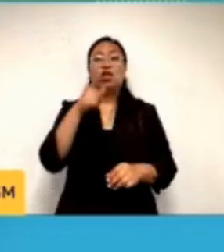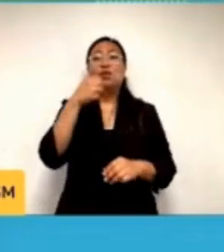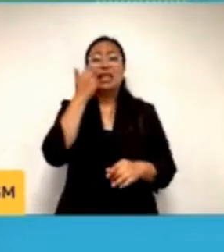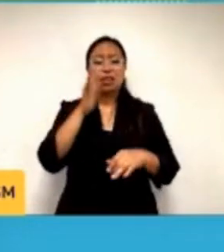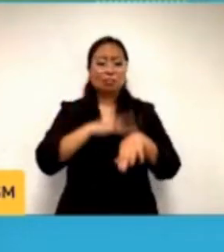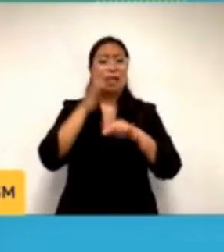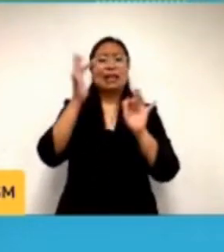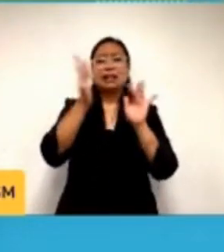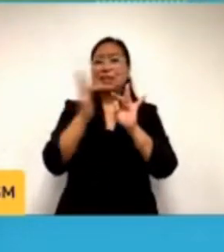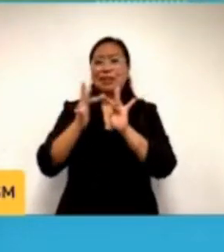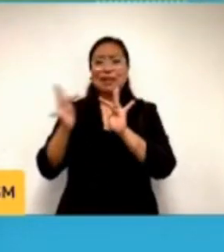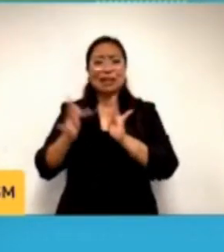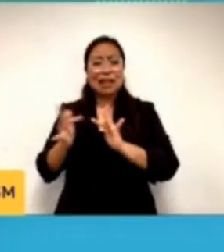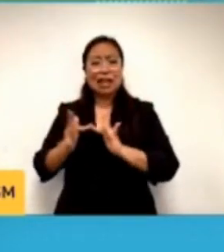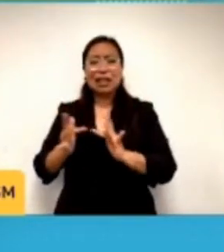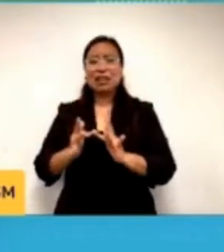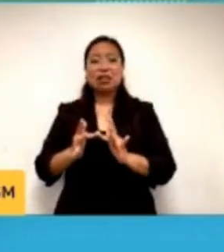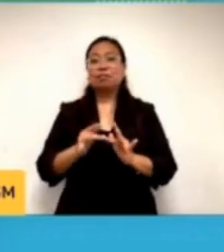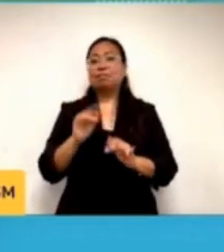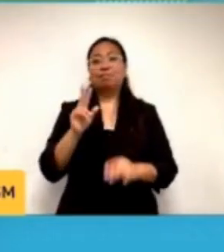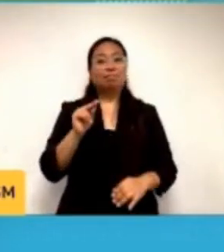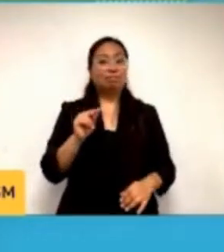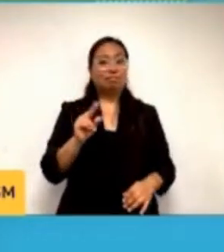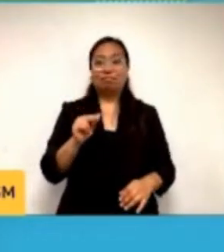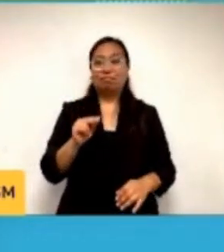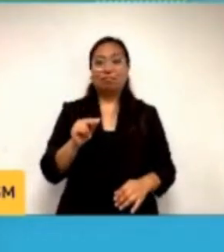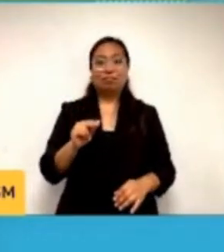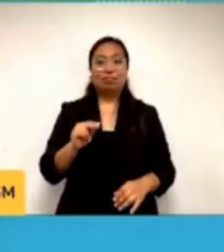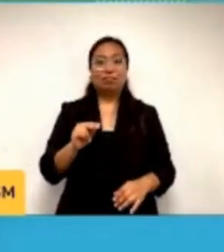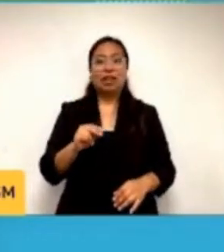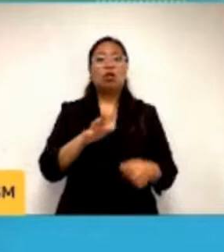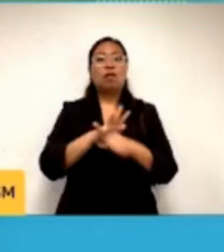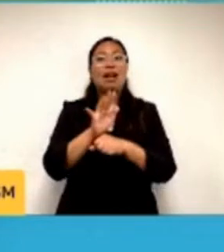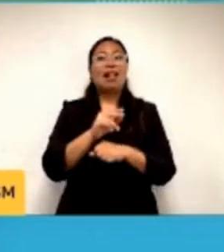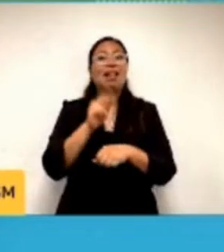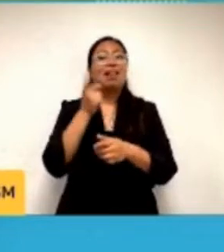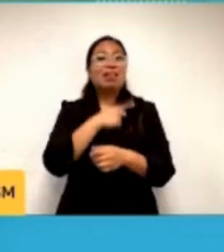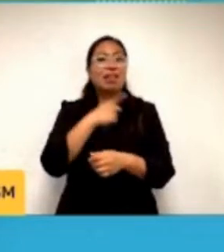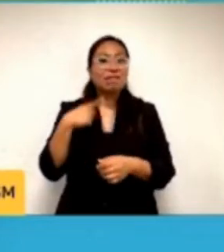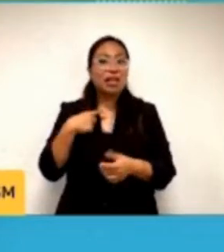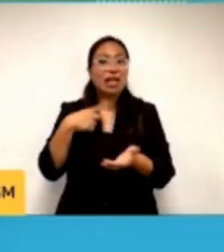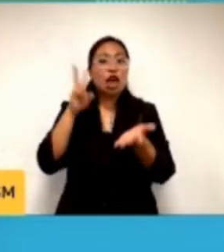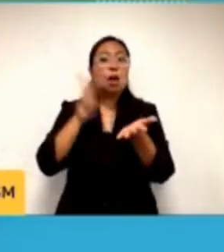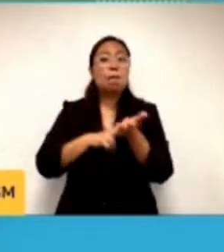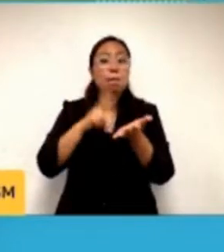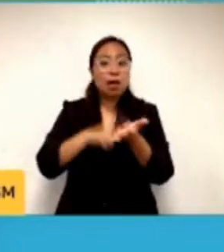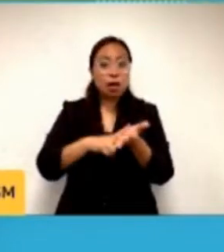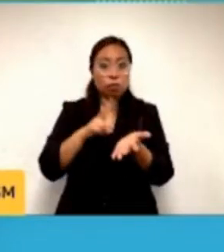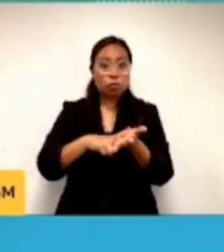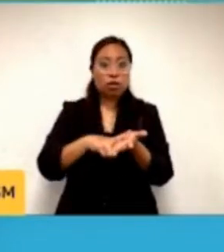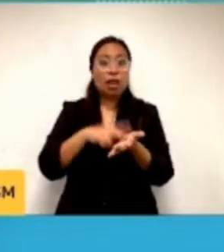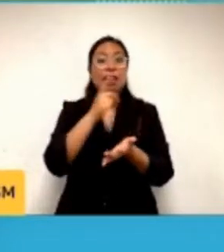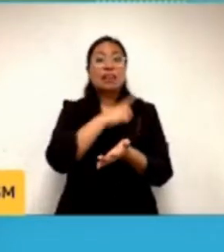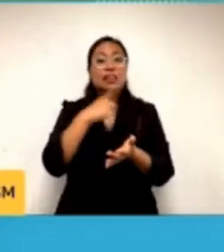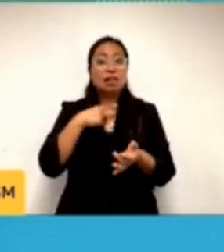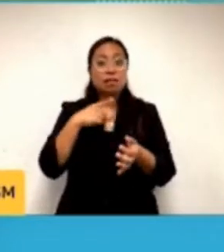muchísimos, muchísimos contactos. Se trata de generar valor. Se trata de tener